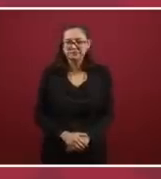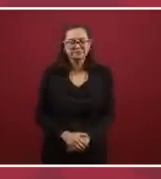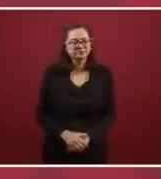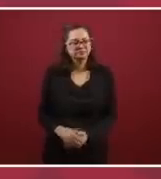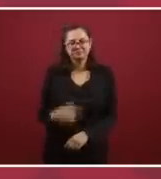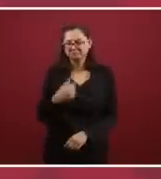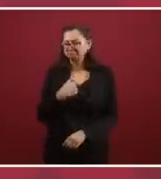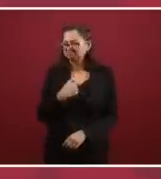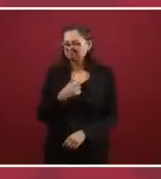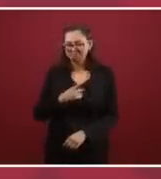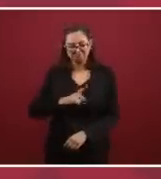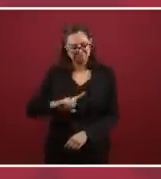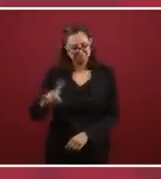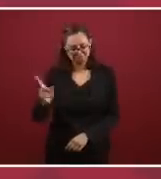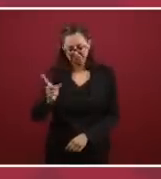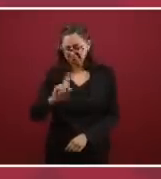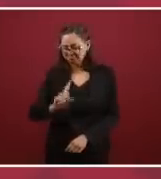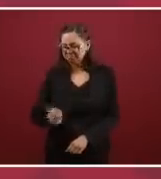No. Diálogo,